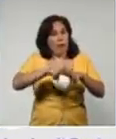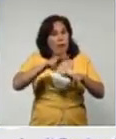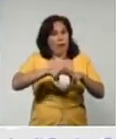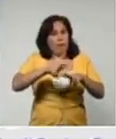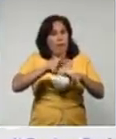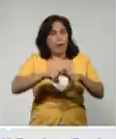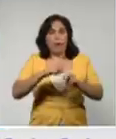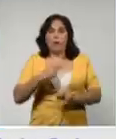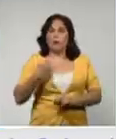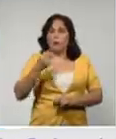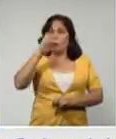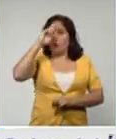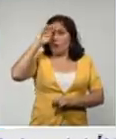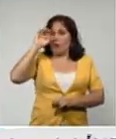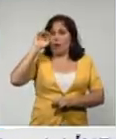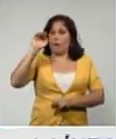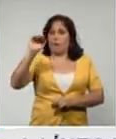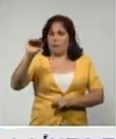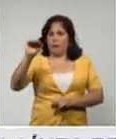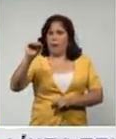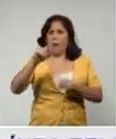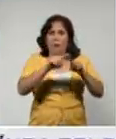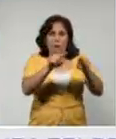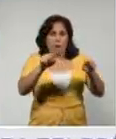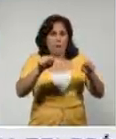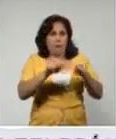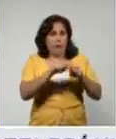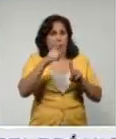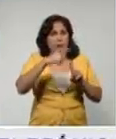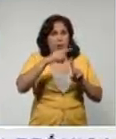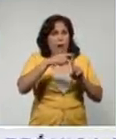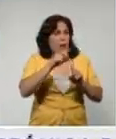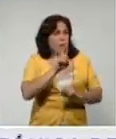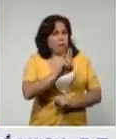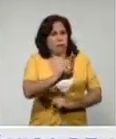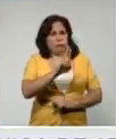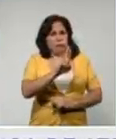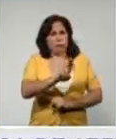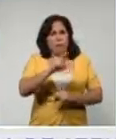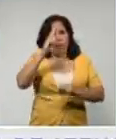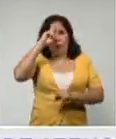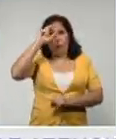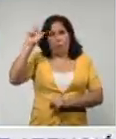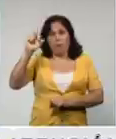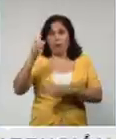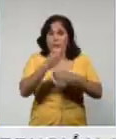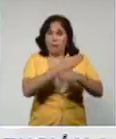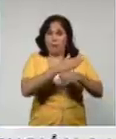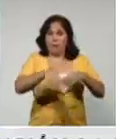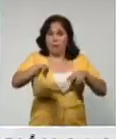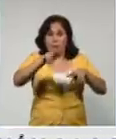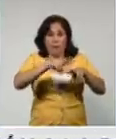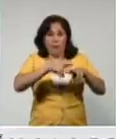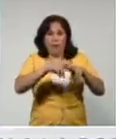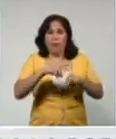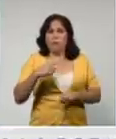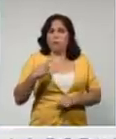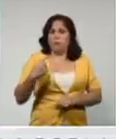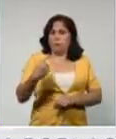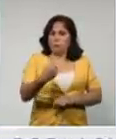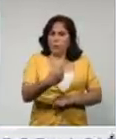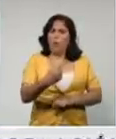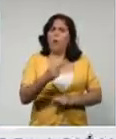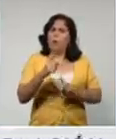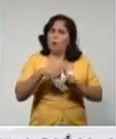todos ingresados en salas de terapia intensiva de nuestros hospitales, y en todos se aplican todos